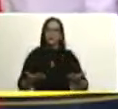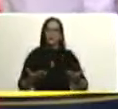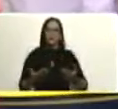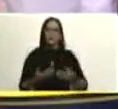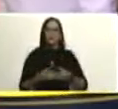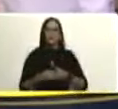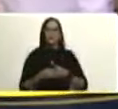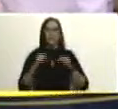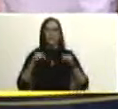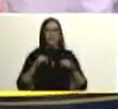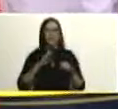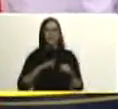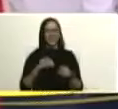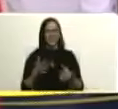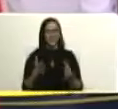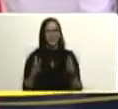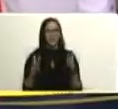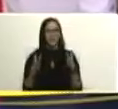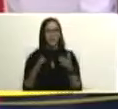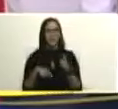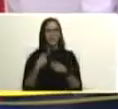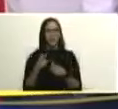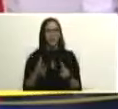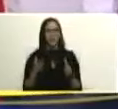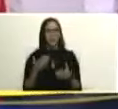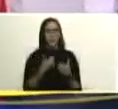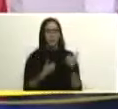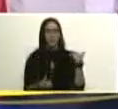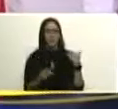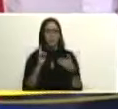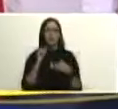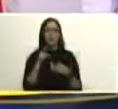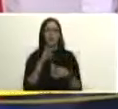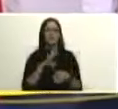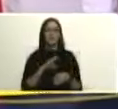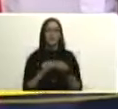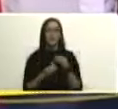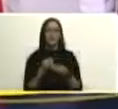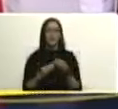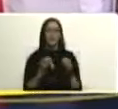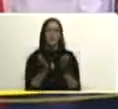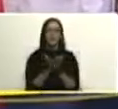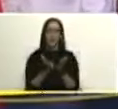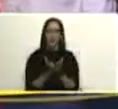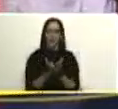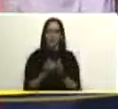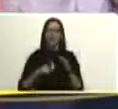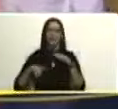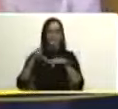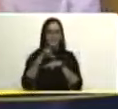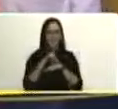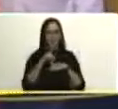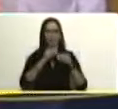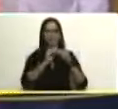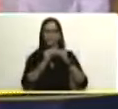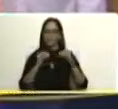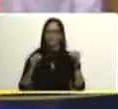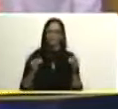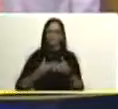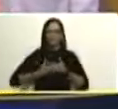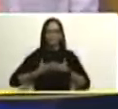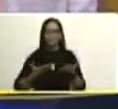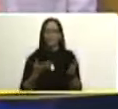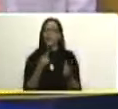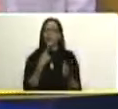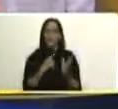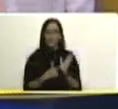está este logro. Otro logro, presidente, porque usted está haciendo escuelas, liceos, rehabilitando, dotando, es